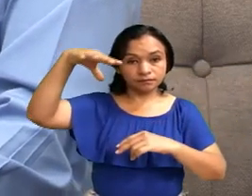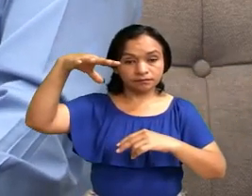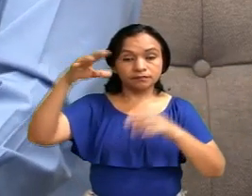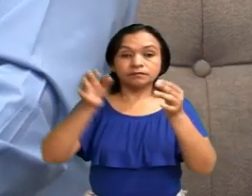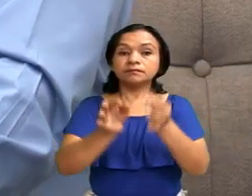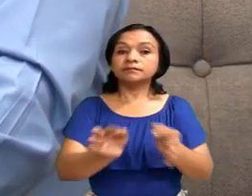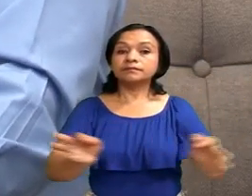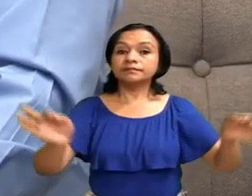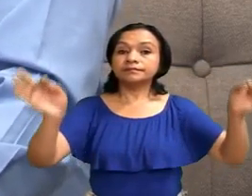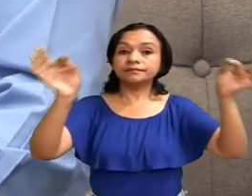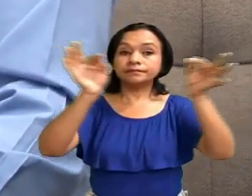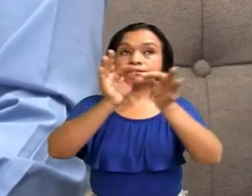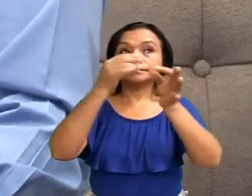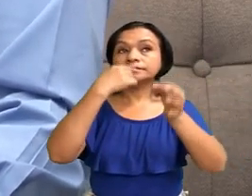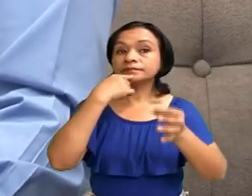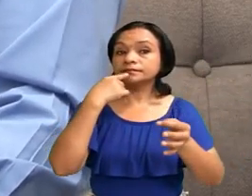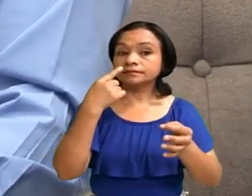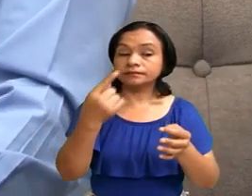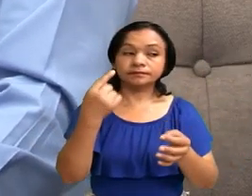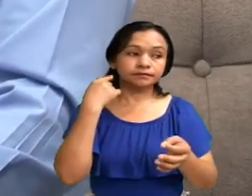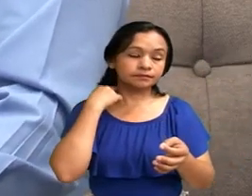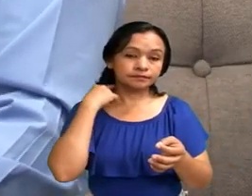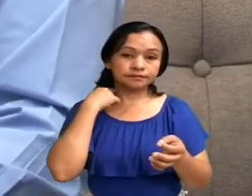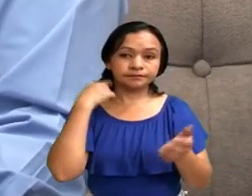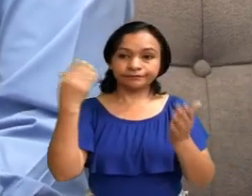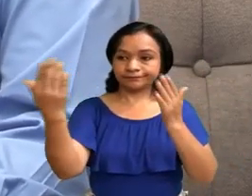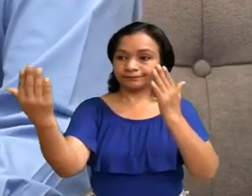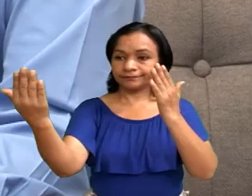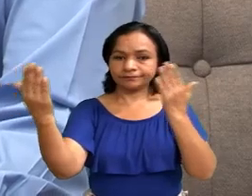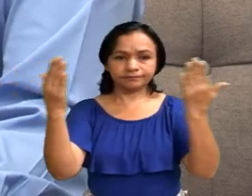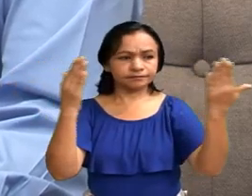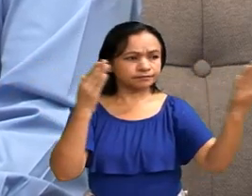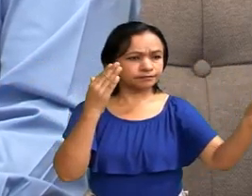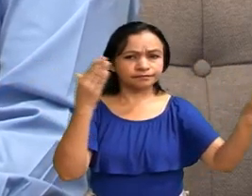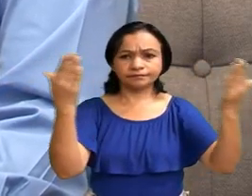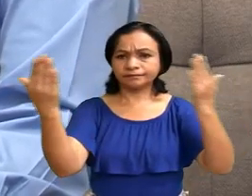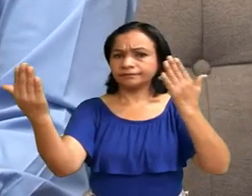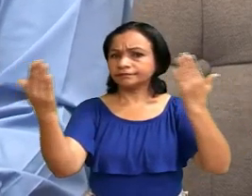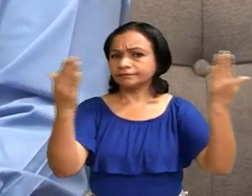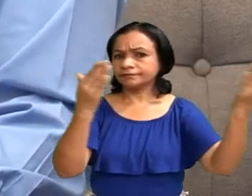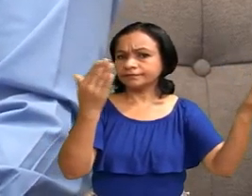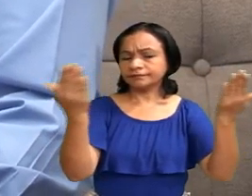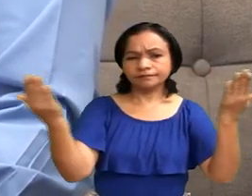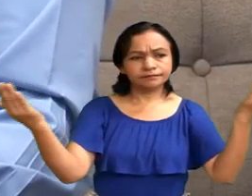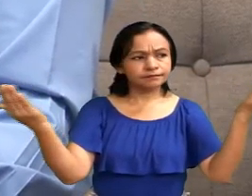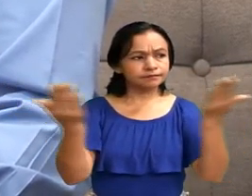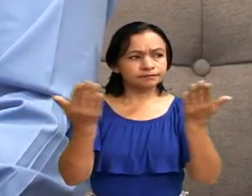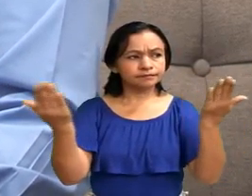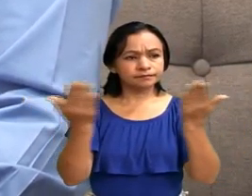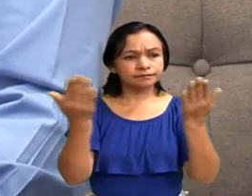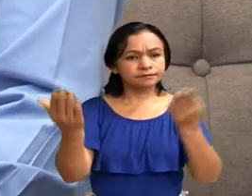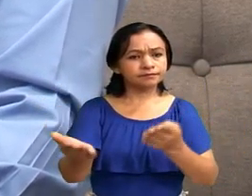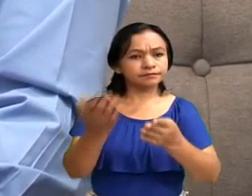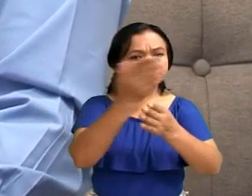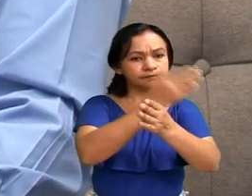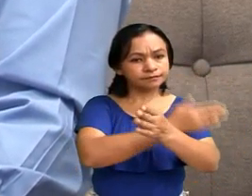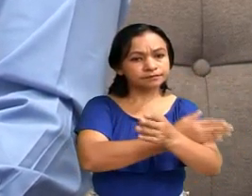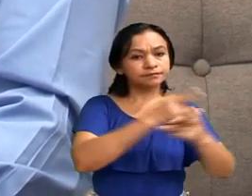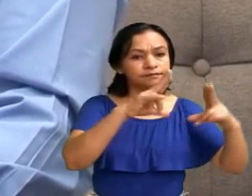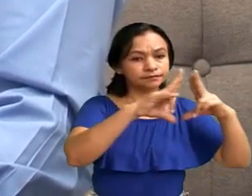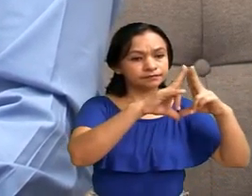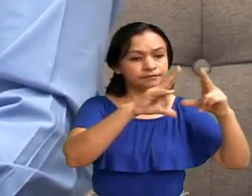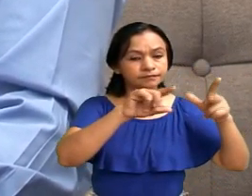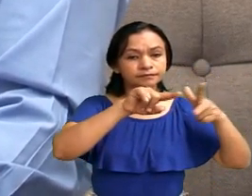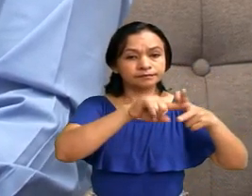importante mencionar y siempre comparar, ¿verdad?, las condiciones en que estábamos.